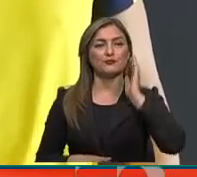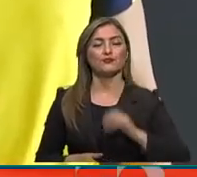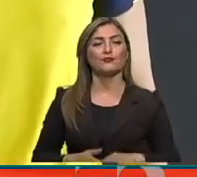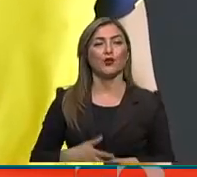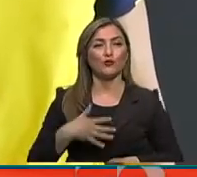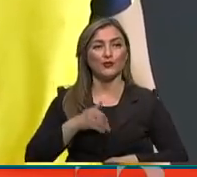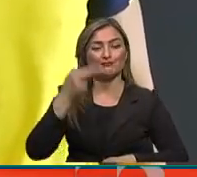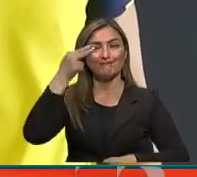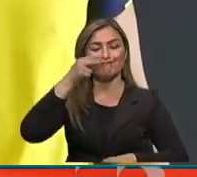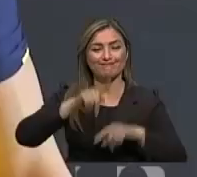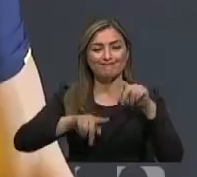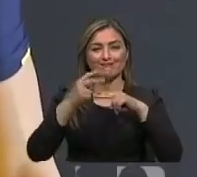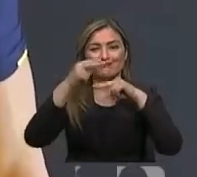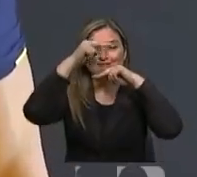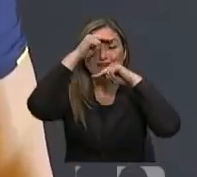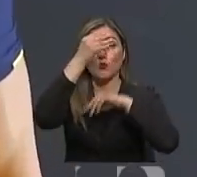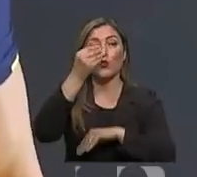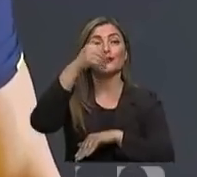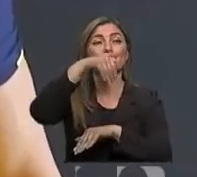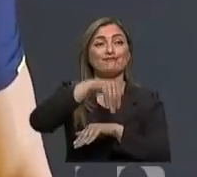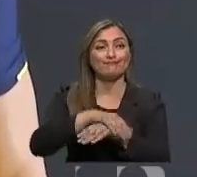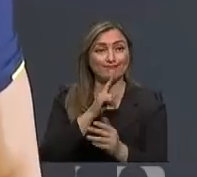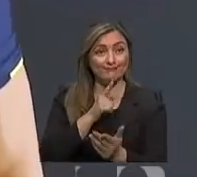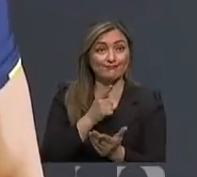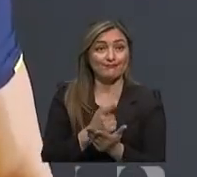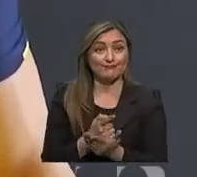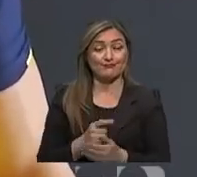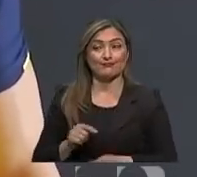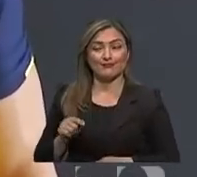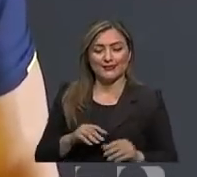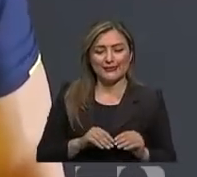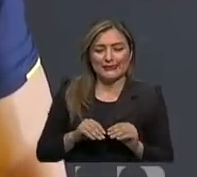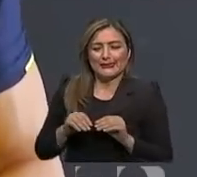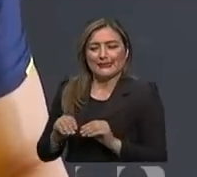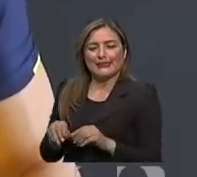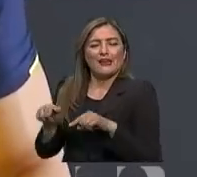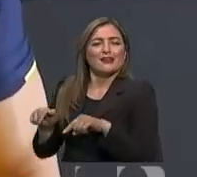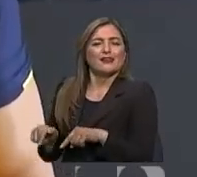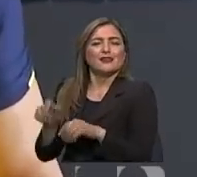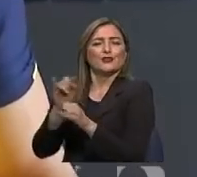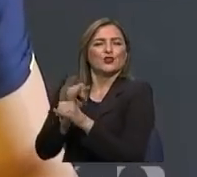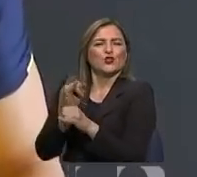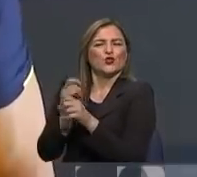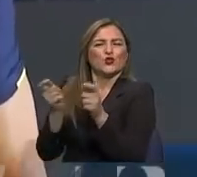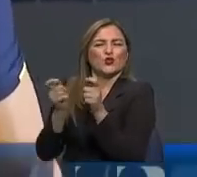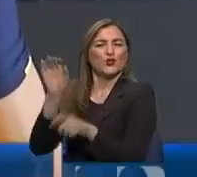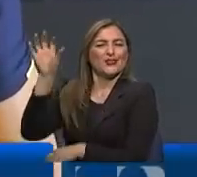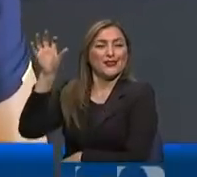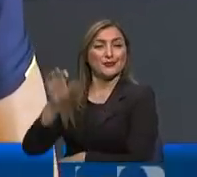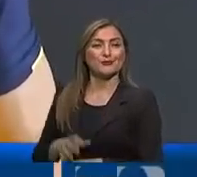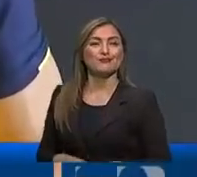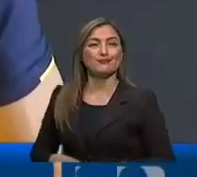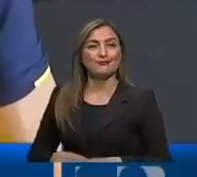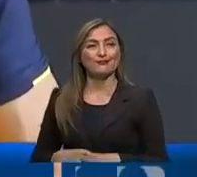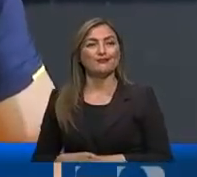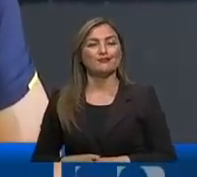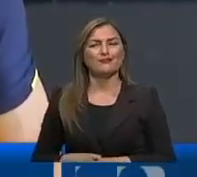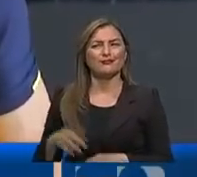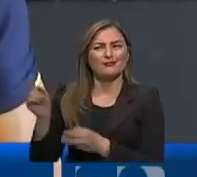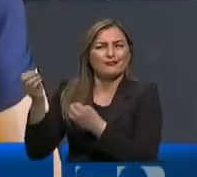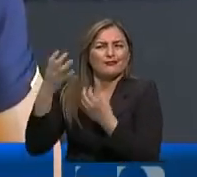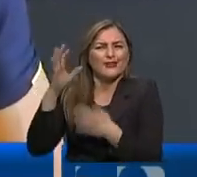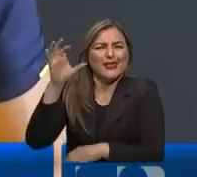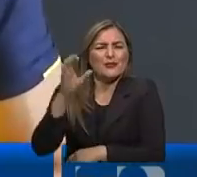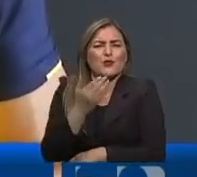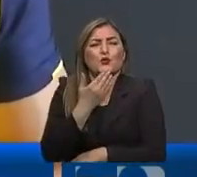¿Qué tal, Helen? Amigos televidentes, muy buenas tardes. En efecto, nosotros nos hemos trasladado hasta el Instituto de Meteorología e Hidrología INAMI para saber cómo